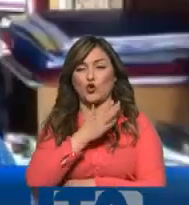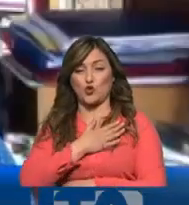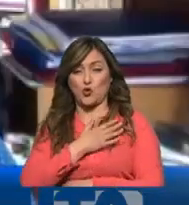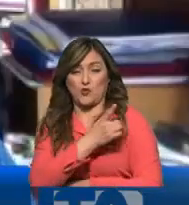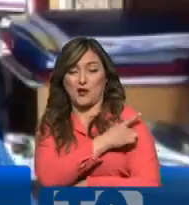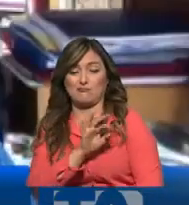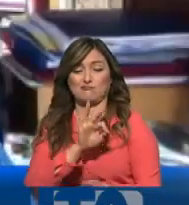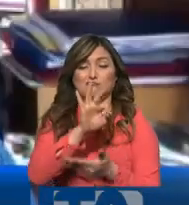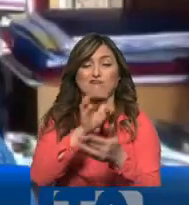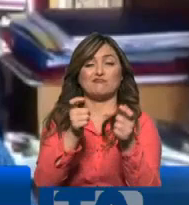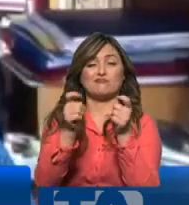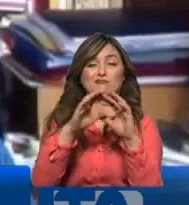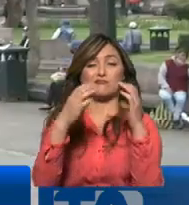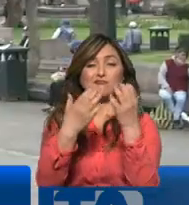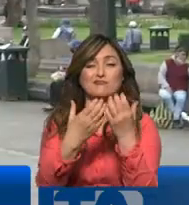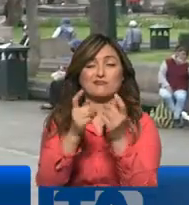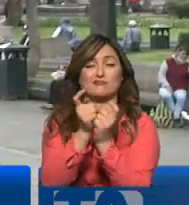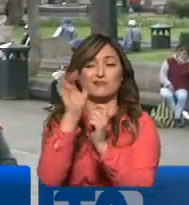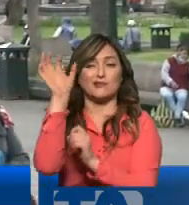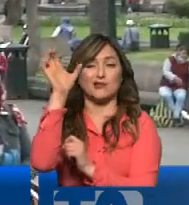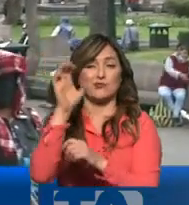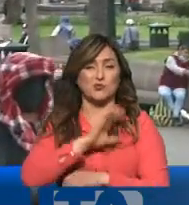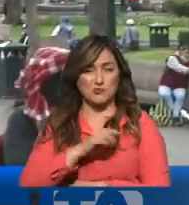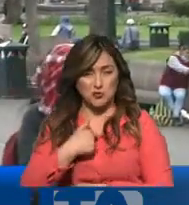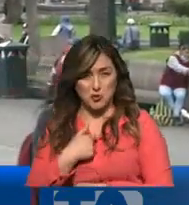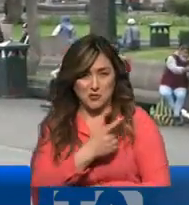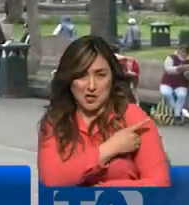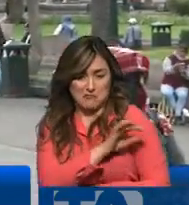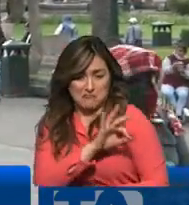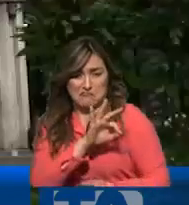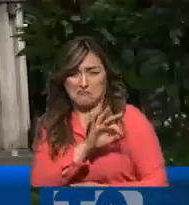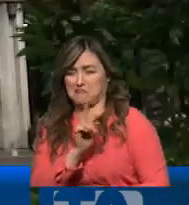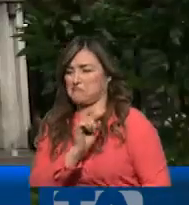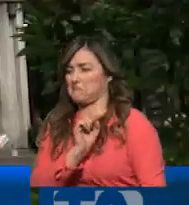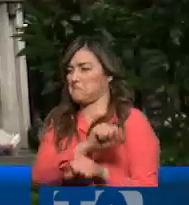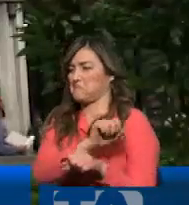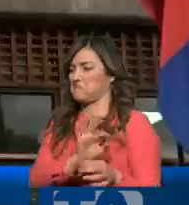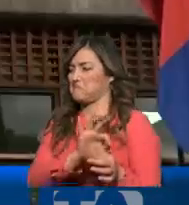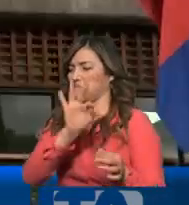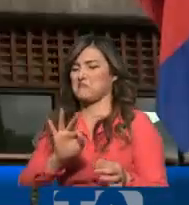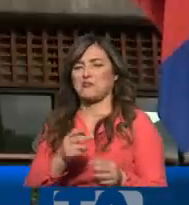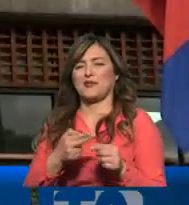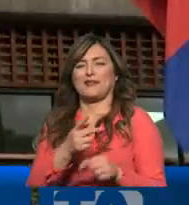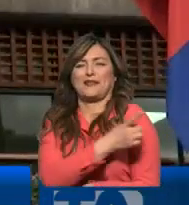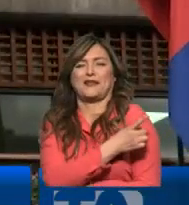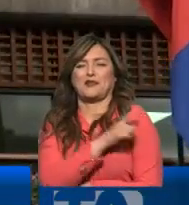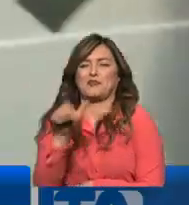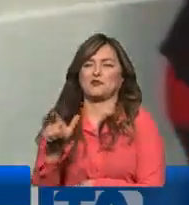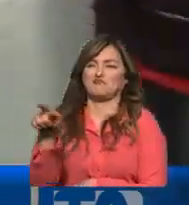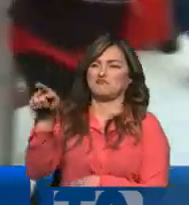su delegación para presidir la Comisión de Cambio Climático del municipio de Quito, ya que asegura además no puede ser delegado de